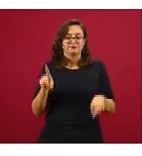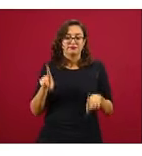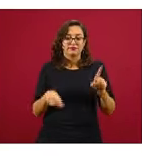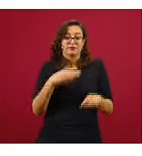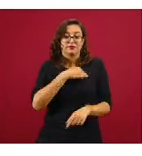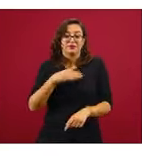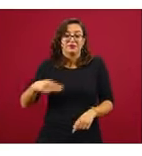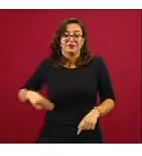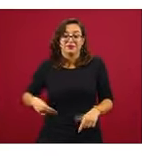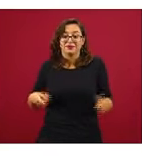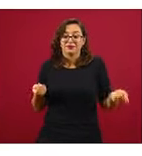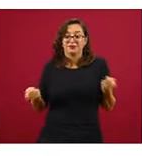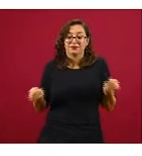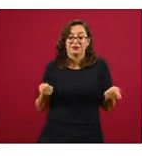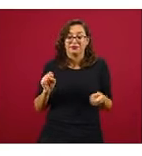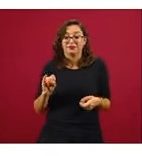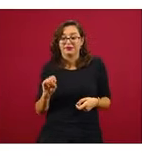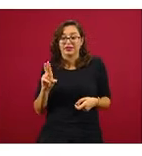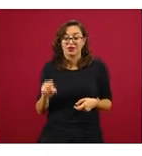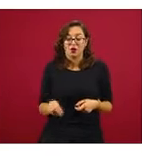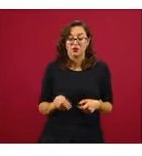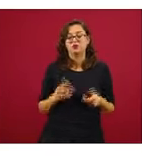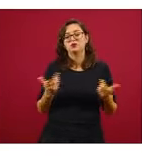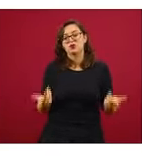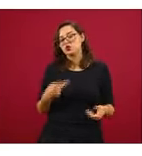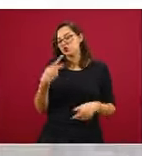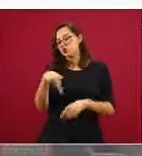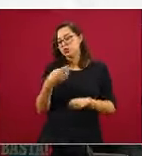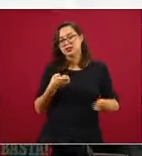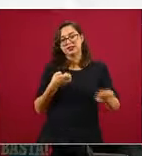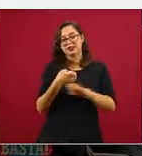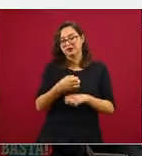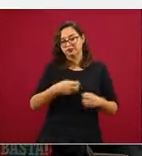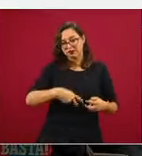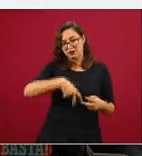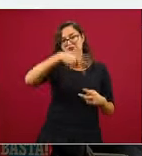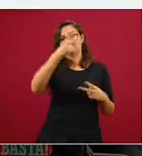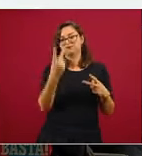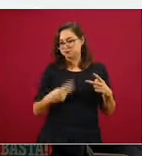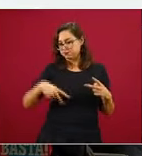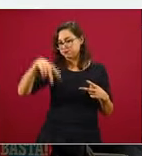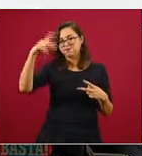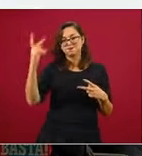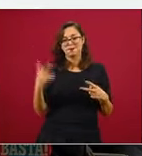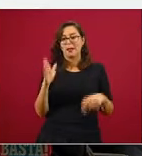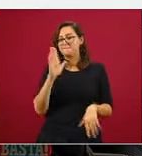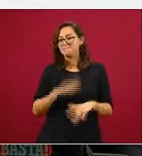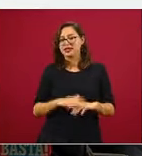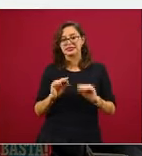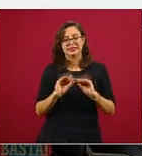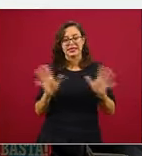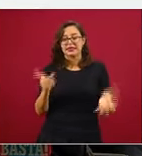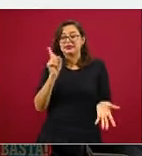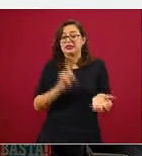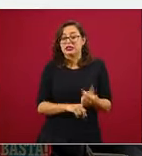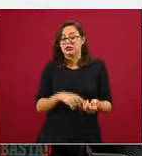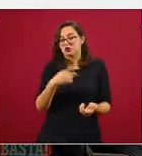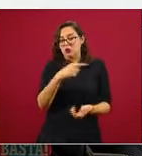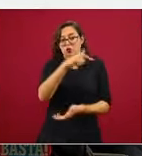comportamiento de los municipios, se forma la curva del Estado, que representa la situación todavía más local que hay en